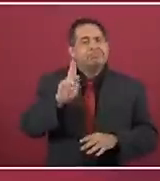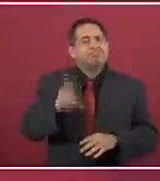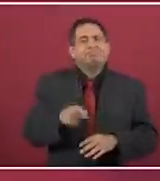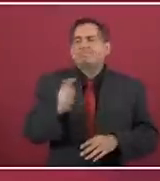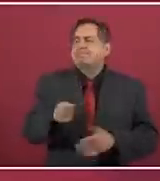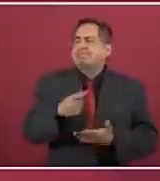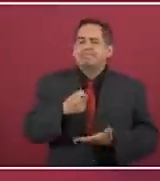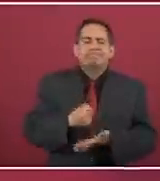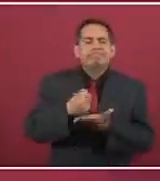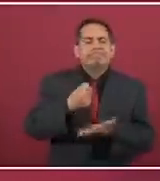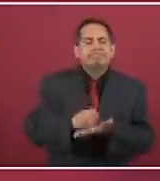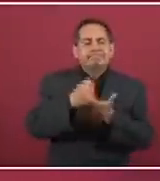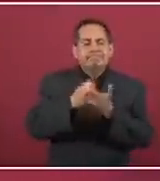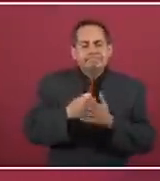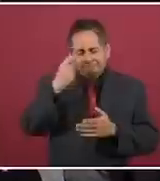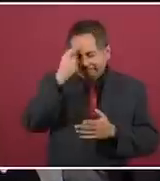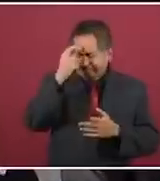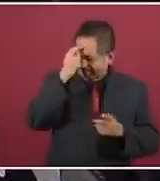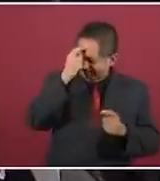para